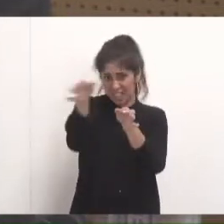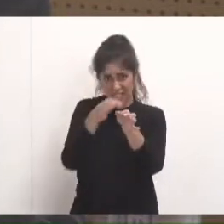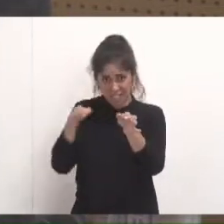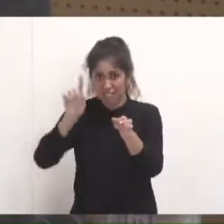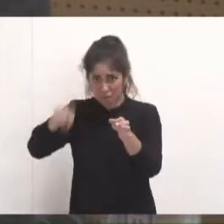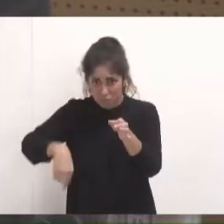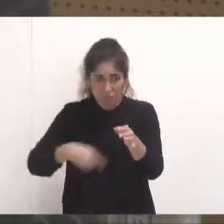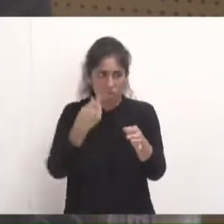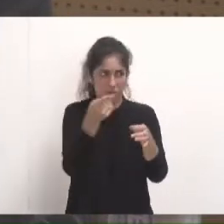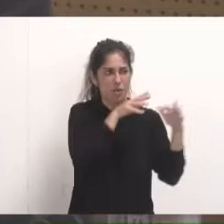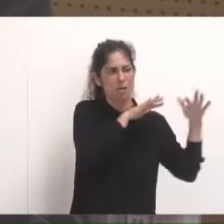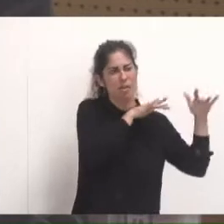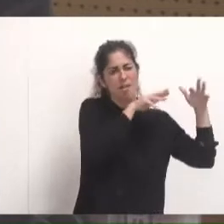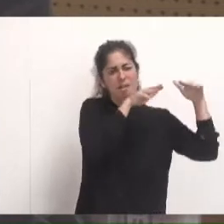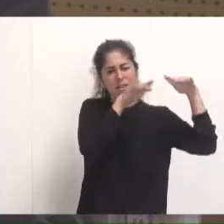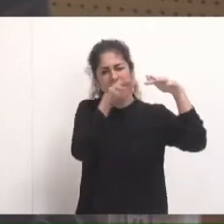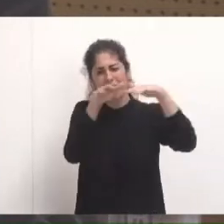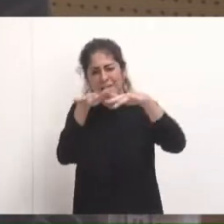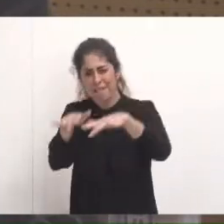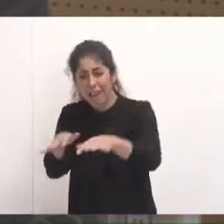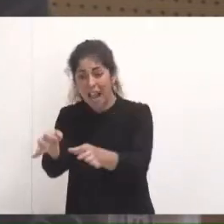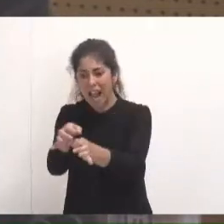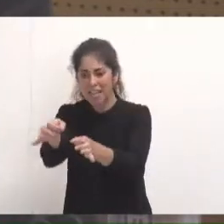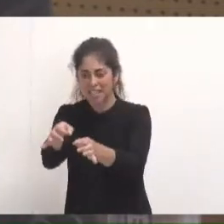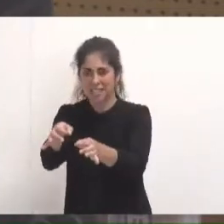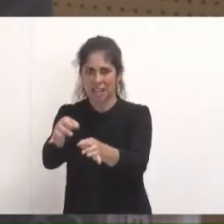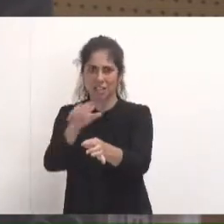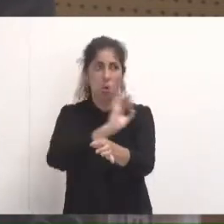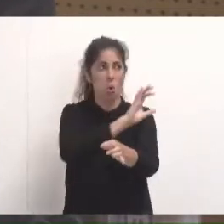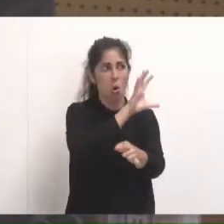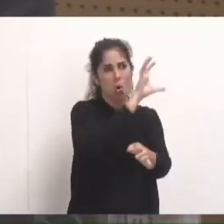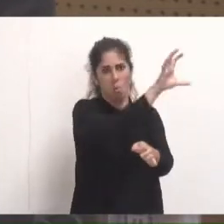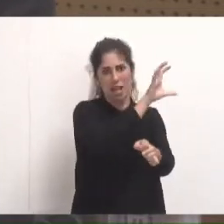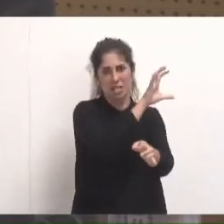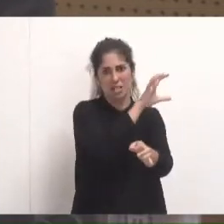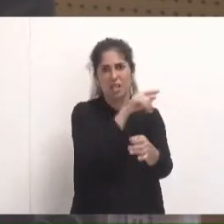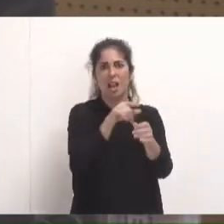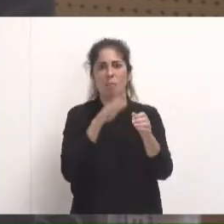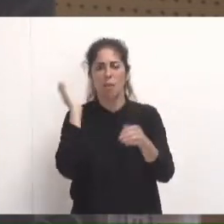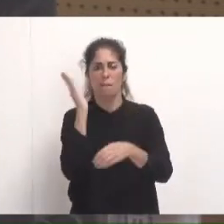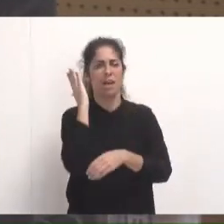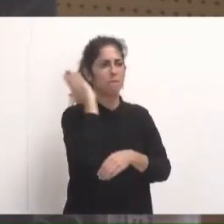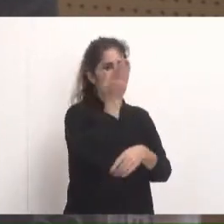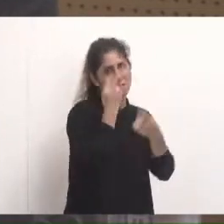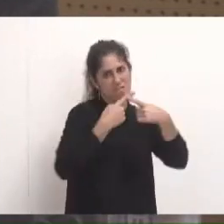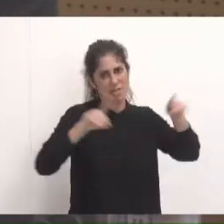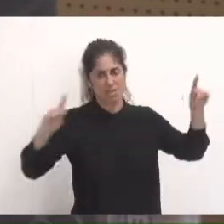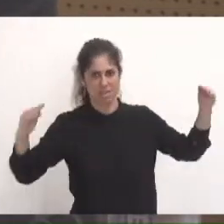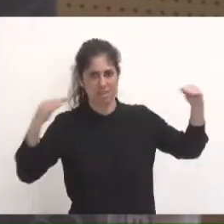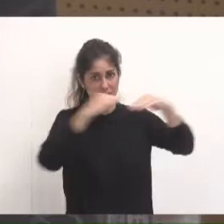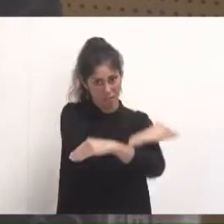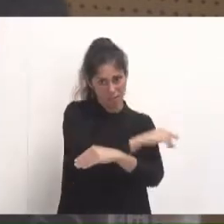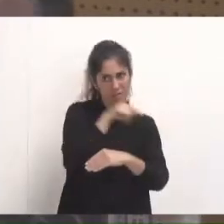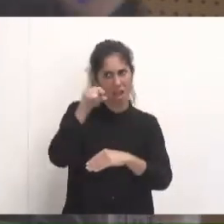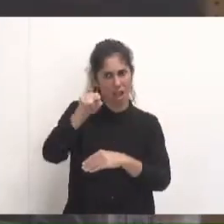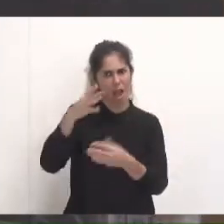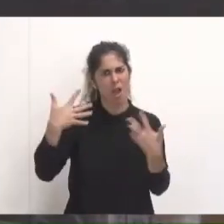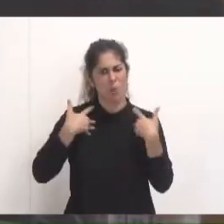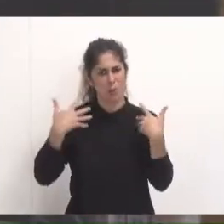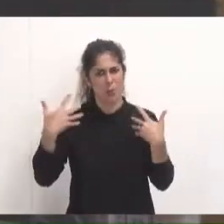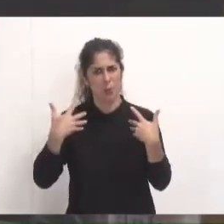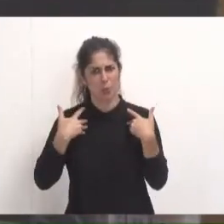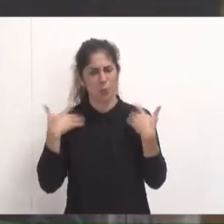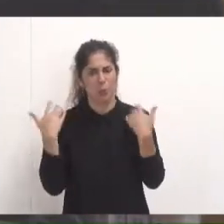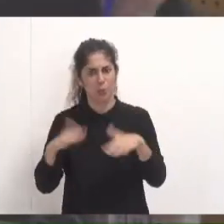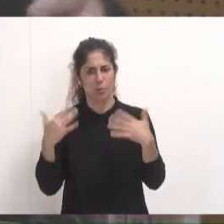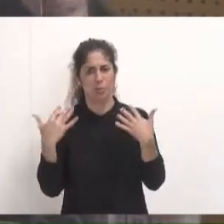no idéntica a como sucede en los espacios continentales, y por las noticias que tenemos en Azores lo han pasado bastante mal, ¿no? Incluso desde el punto de